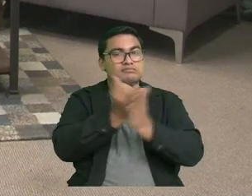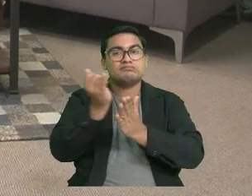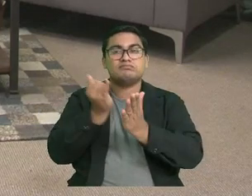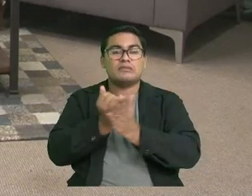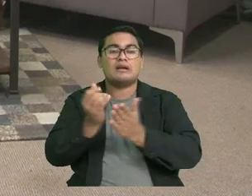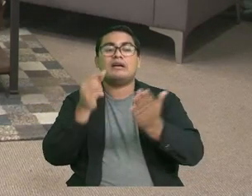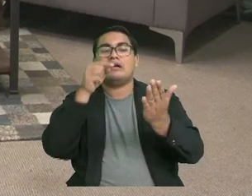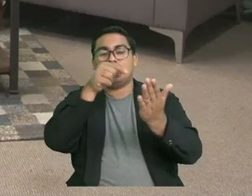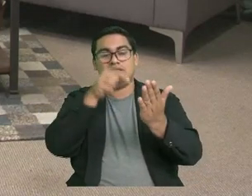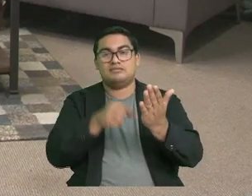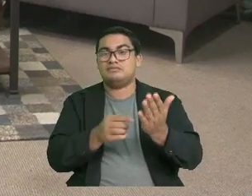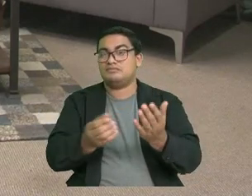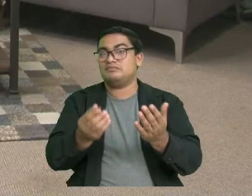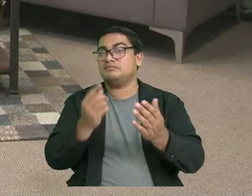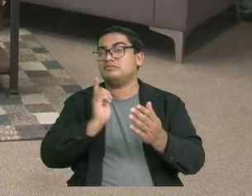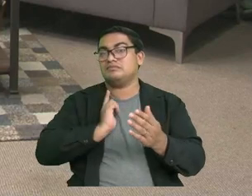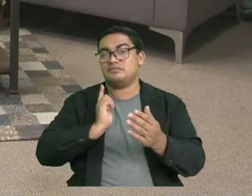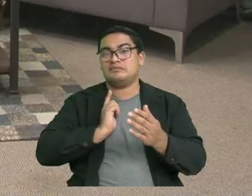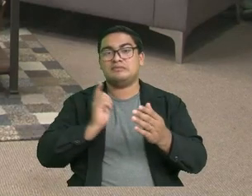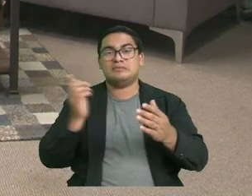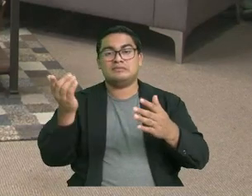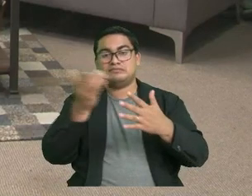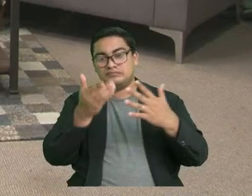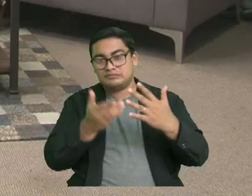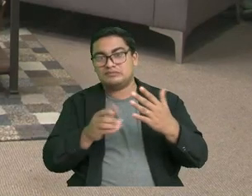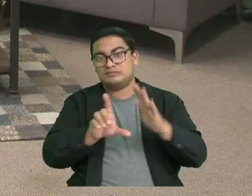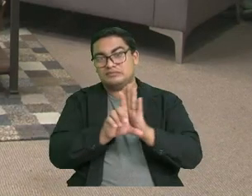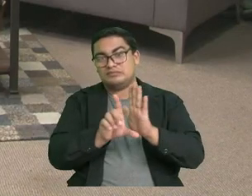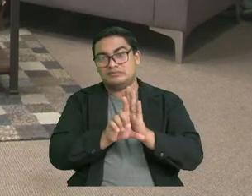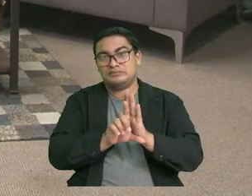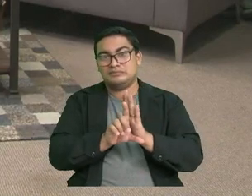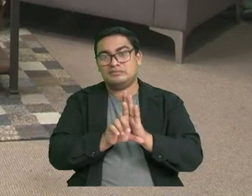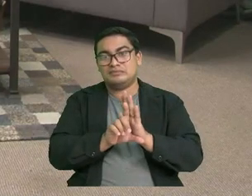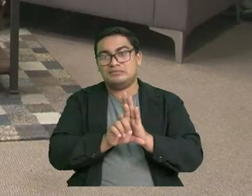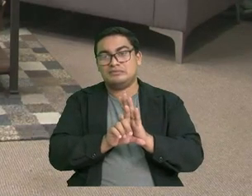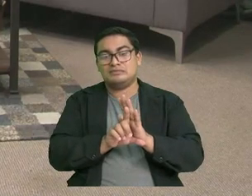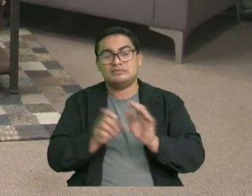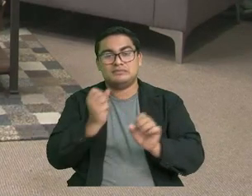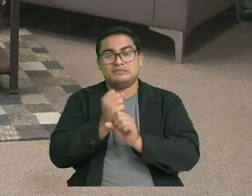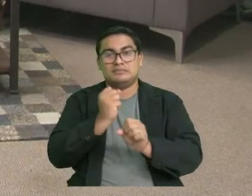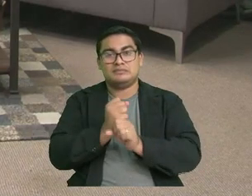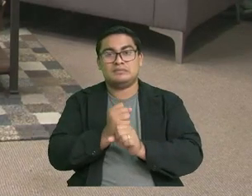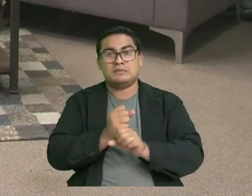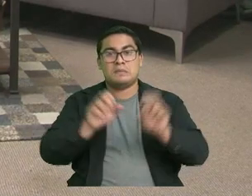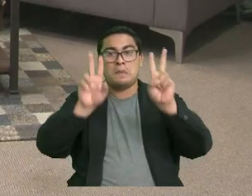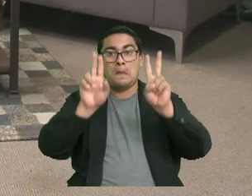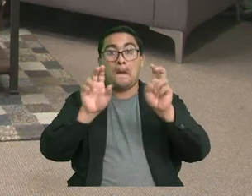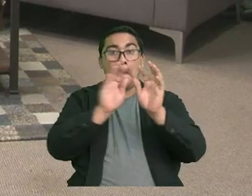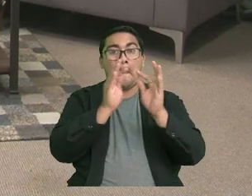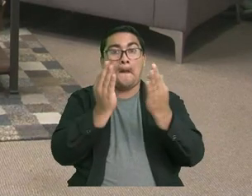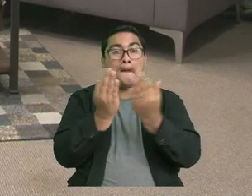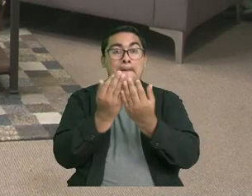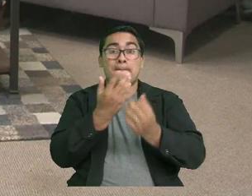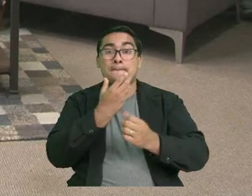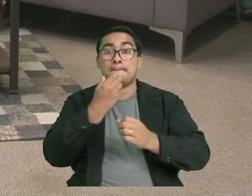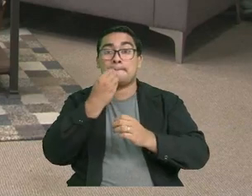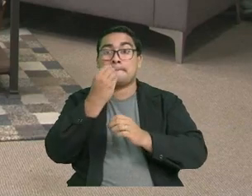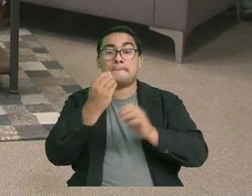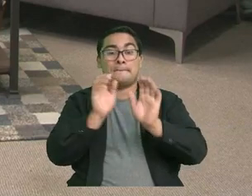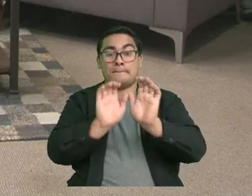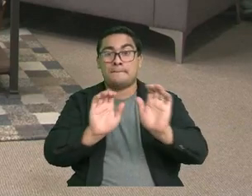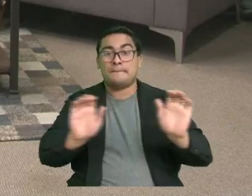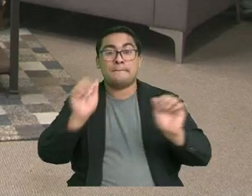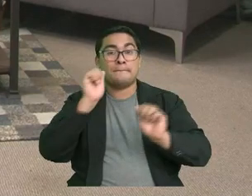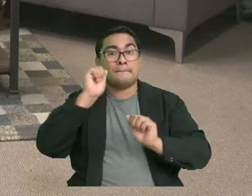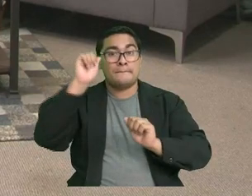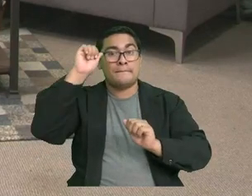íbamos encontrando que las leyes que estábamos trabajando en tema de familia, juventud, niñez,